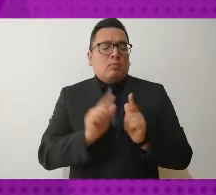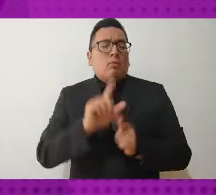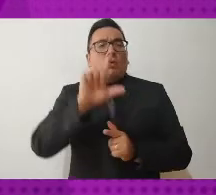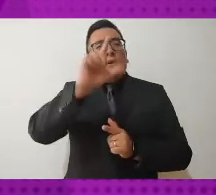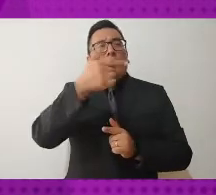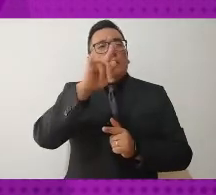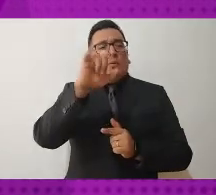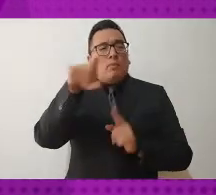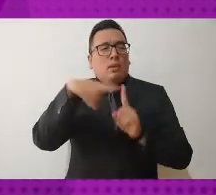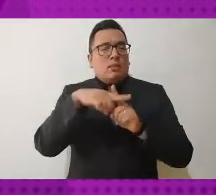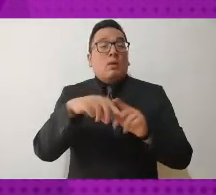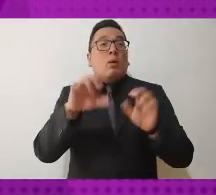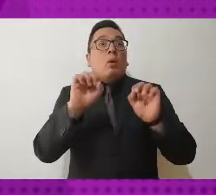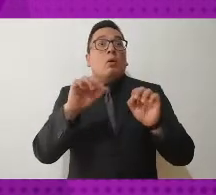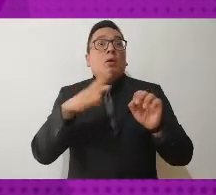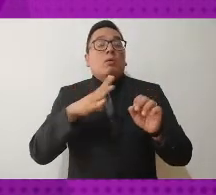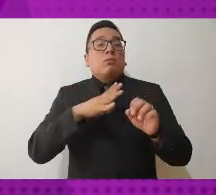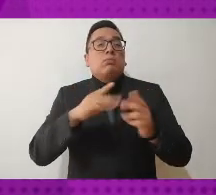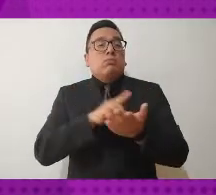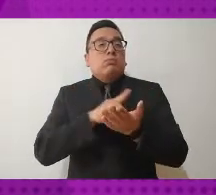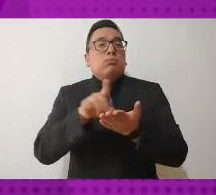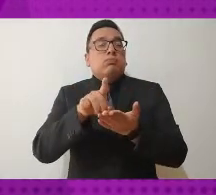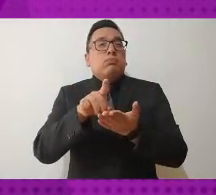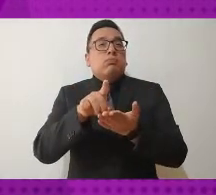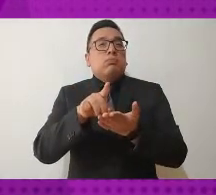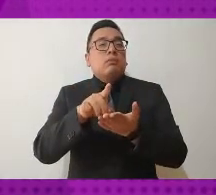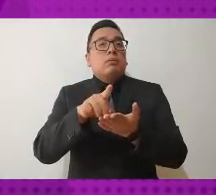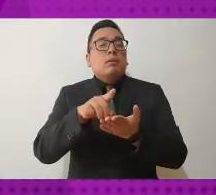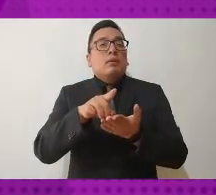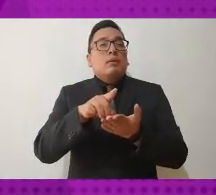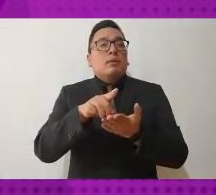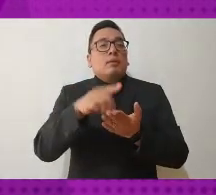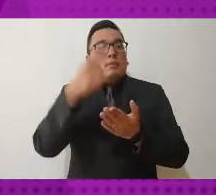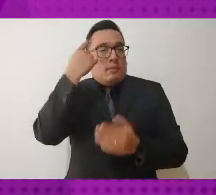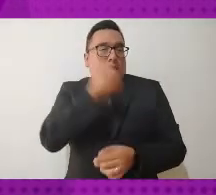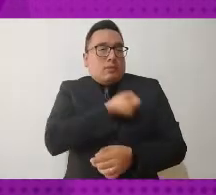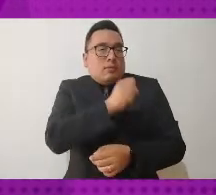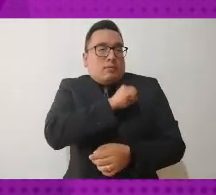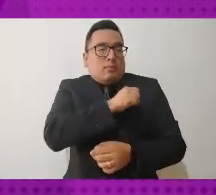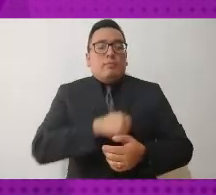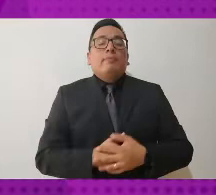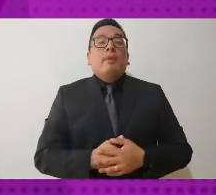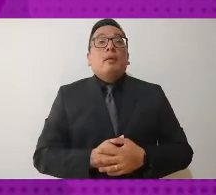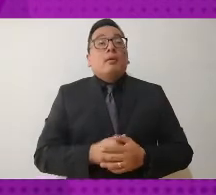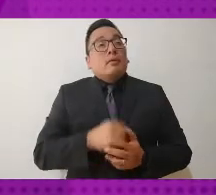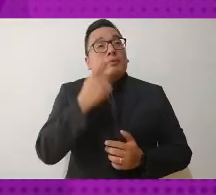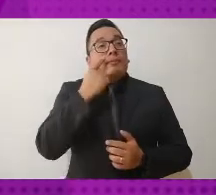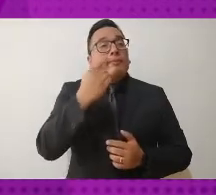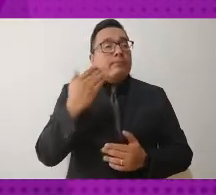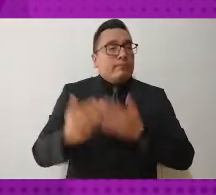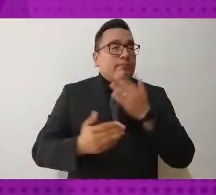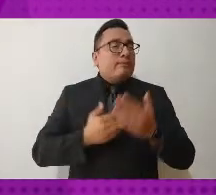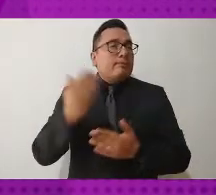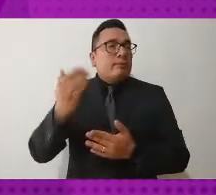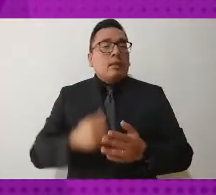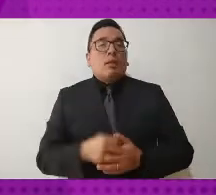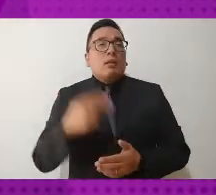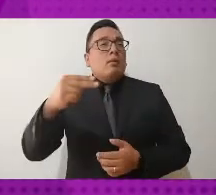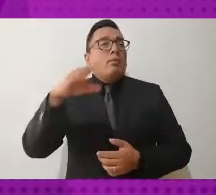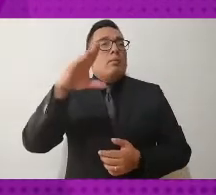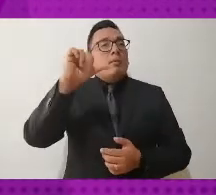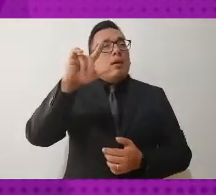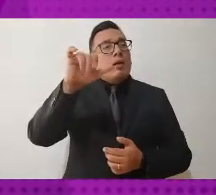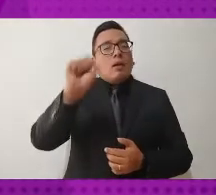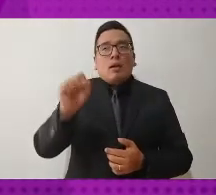como derechos de de de salud No entonces voy a presentar a nuestro